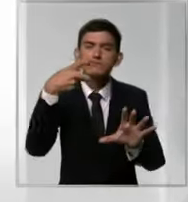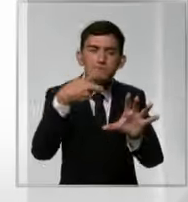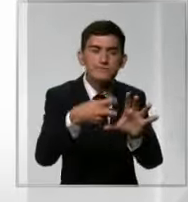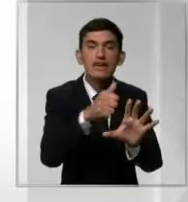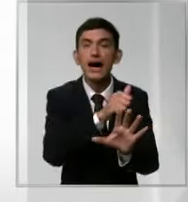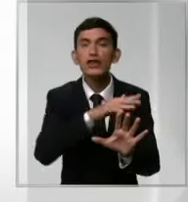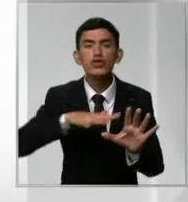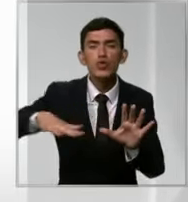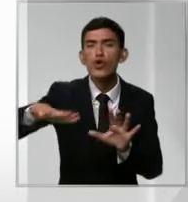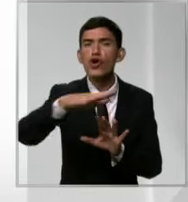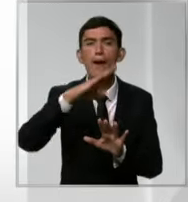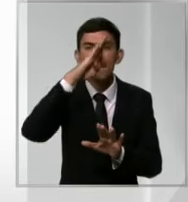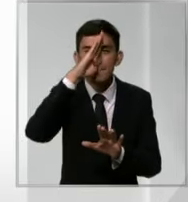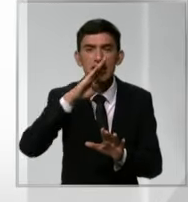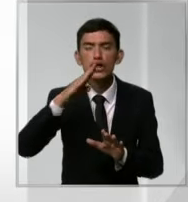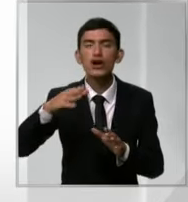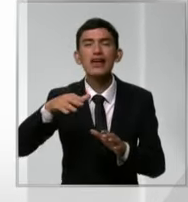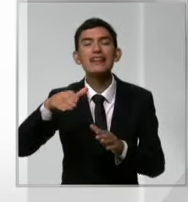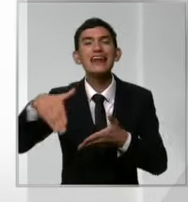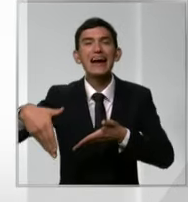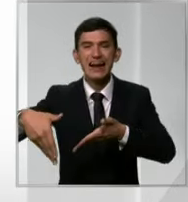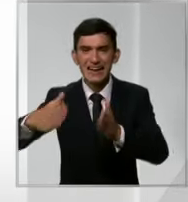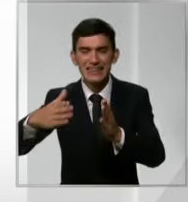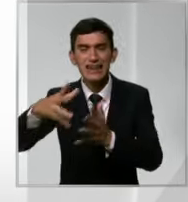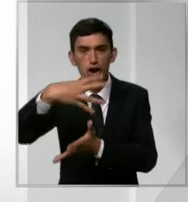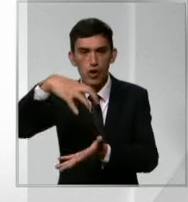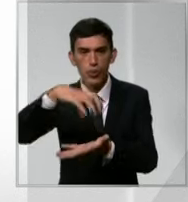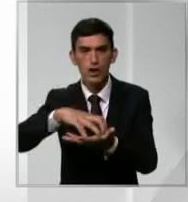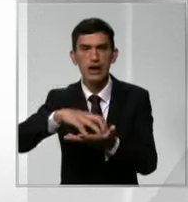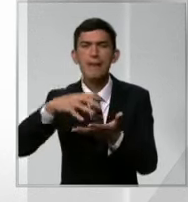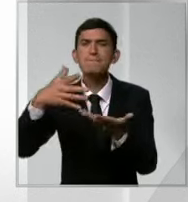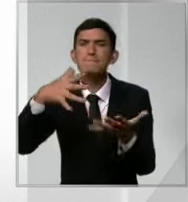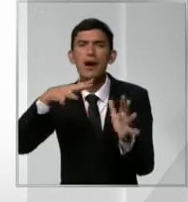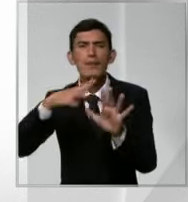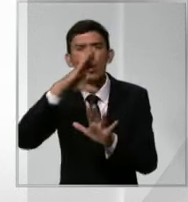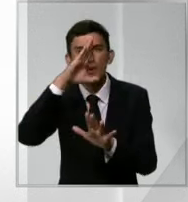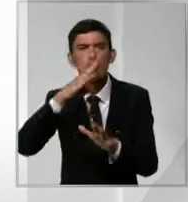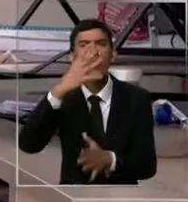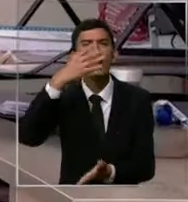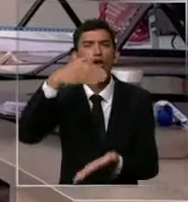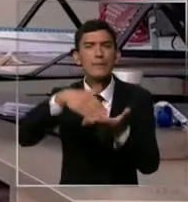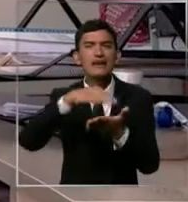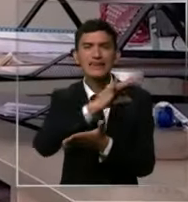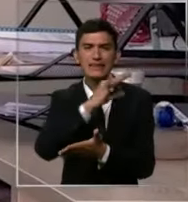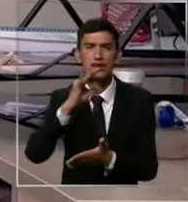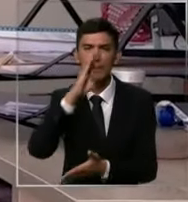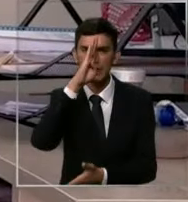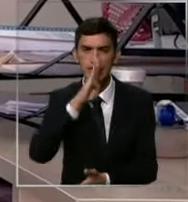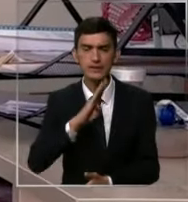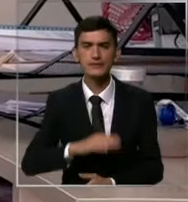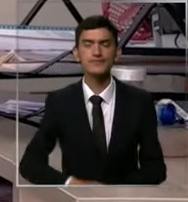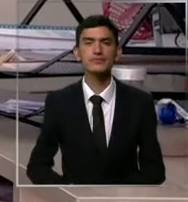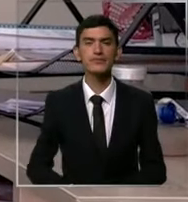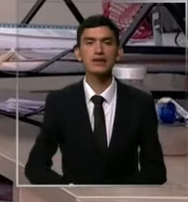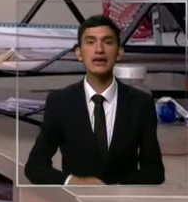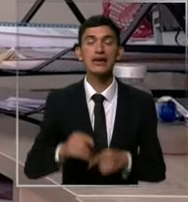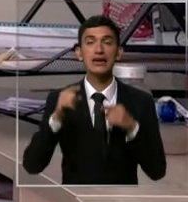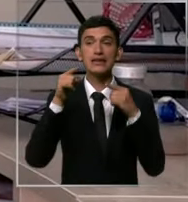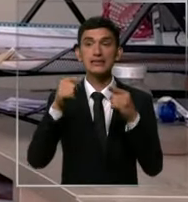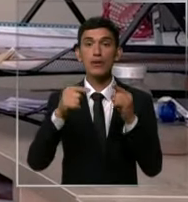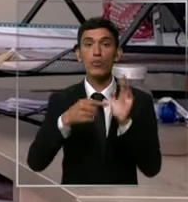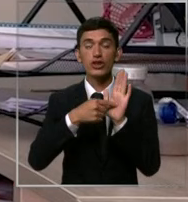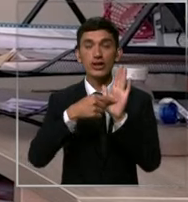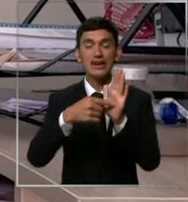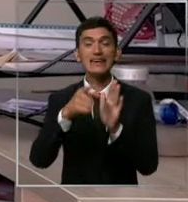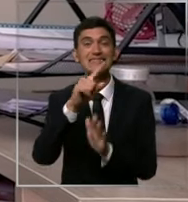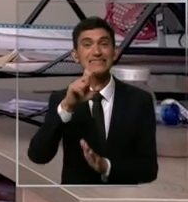los perros callejeros de la comuna. Se estima que son cerca de 4.500. Tenemos presente que este recurso fue presentado contra la Seremi